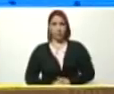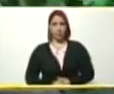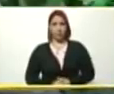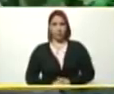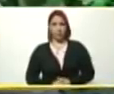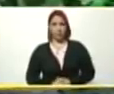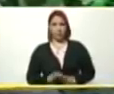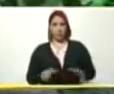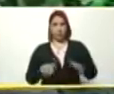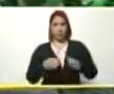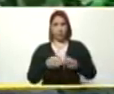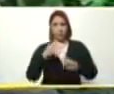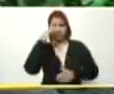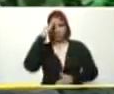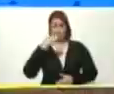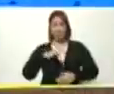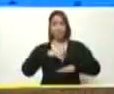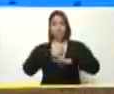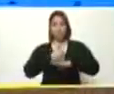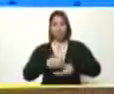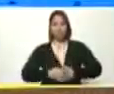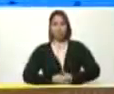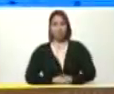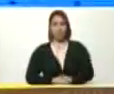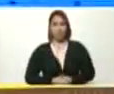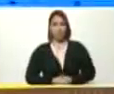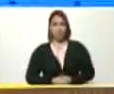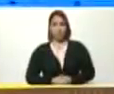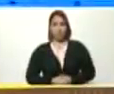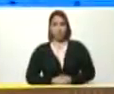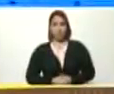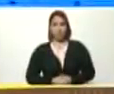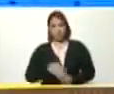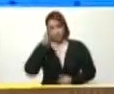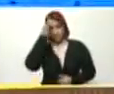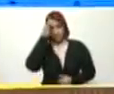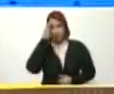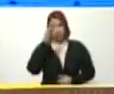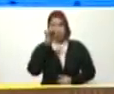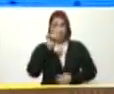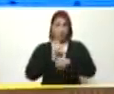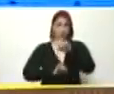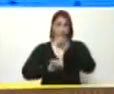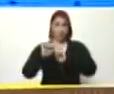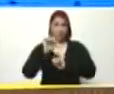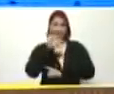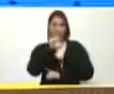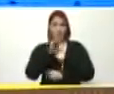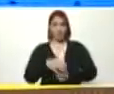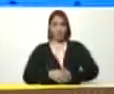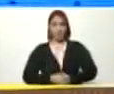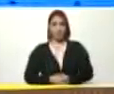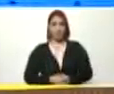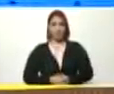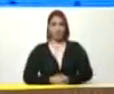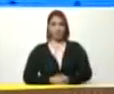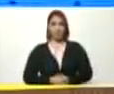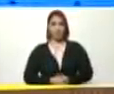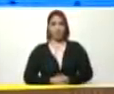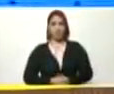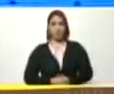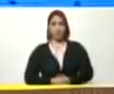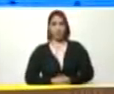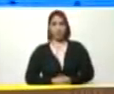Jefe, pero además es secretario general del Consejo de Defensa de la Nación. Tiene